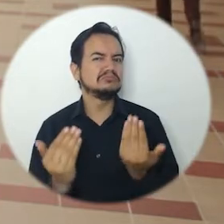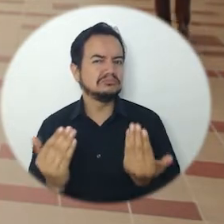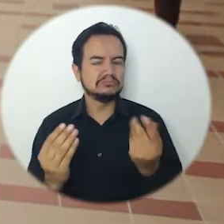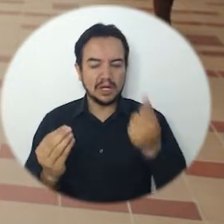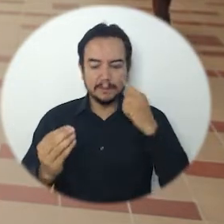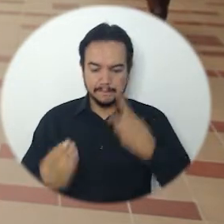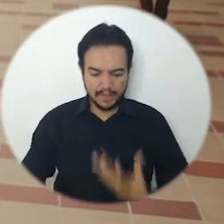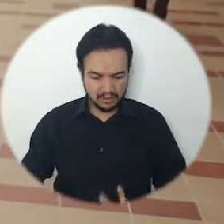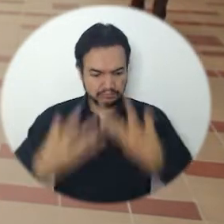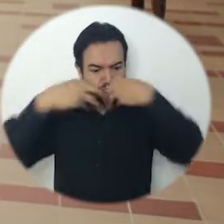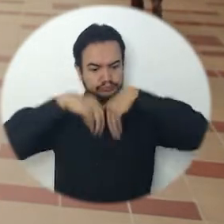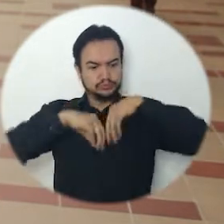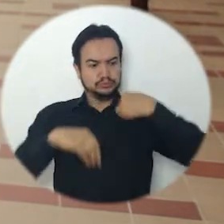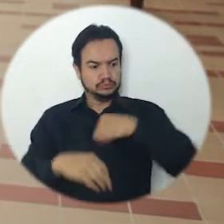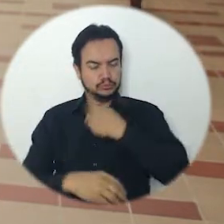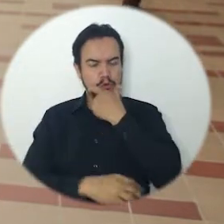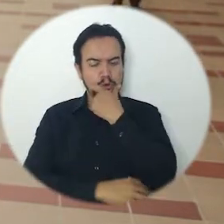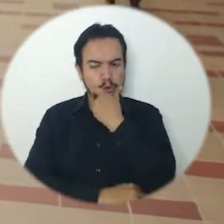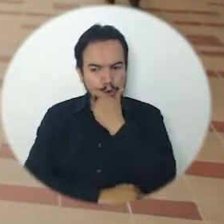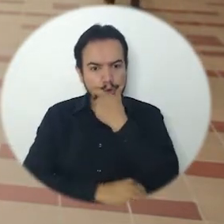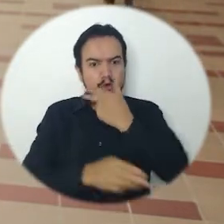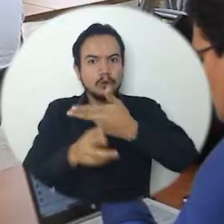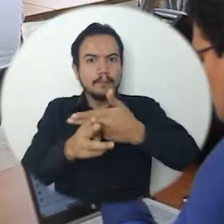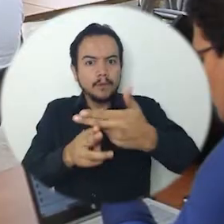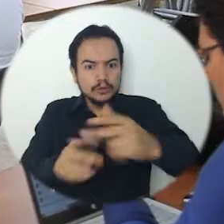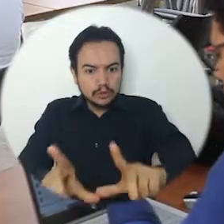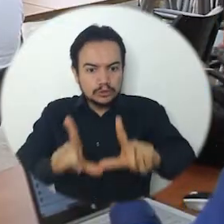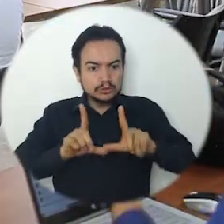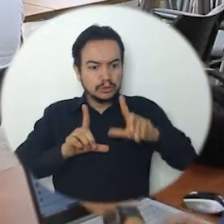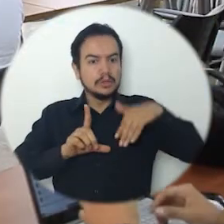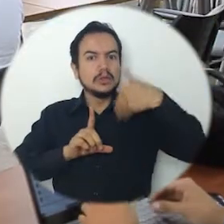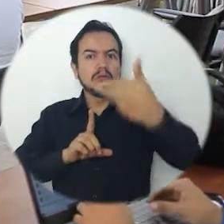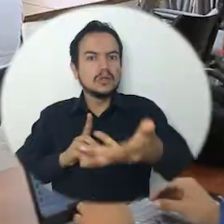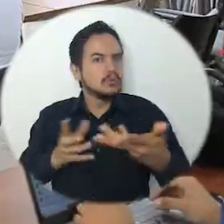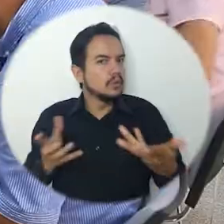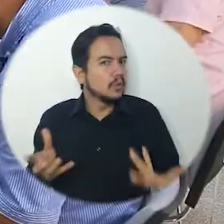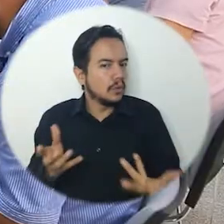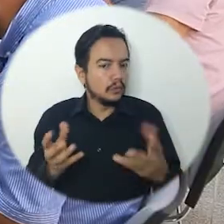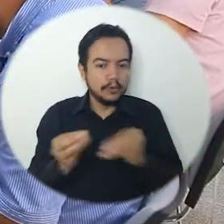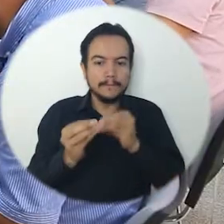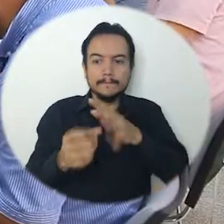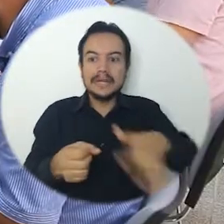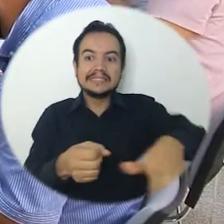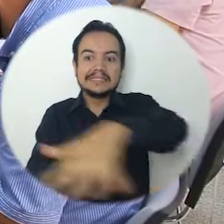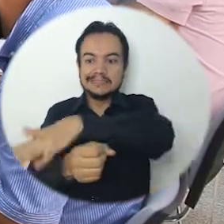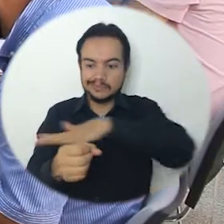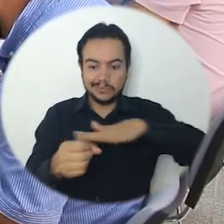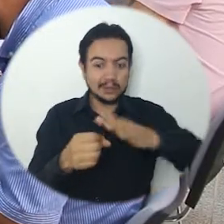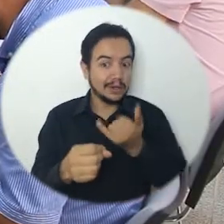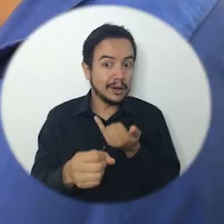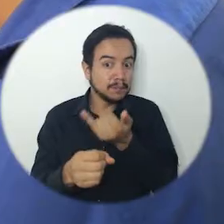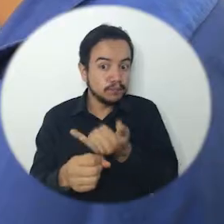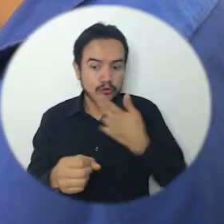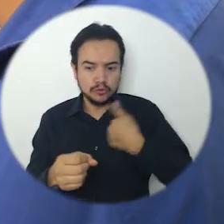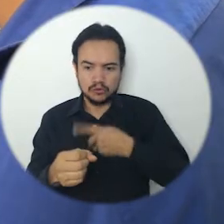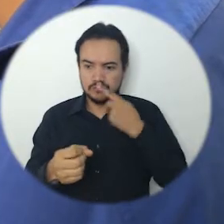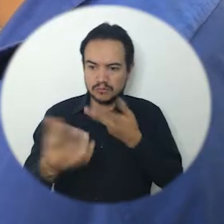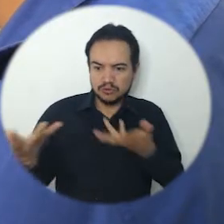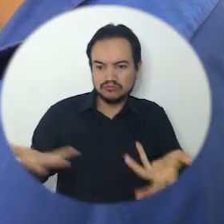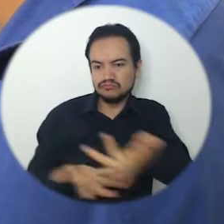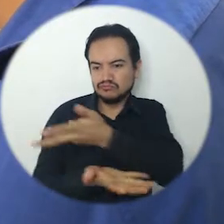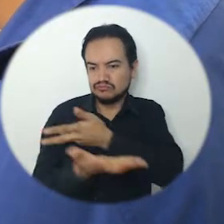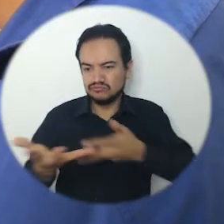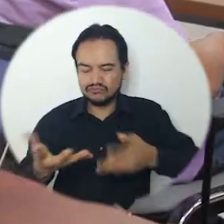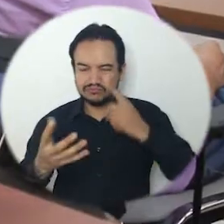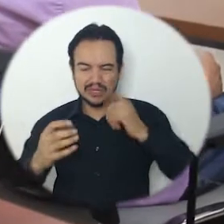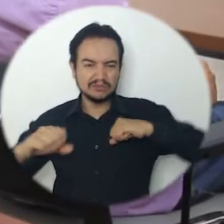responsabilidad de nosotros cuando vayamos a ser egresados y sobre todo en el territorio en el cual nos movemos